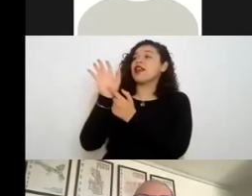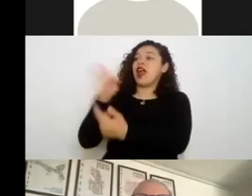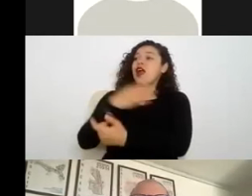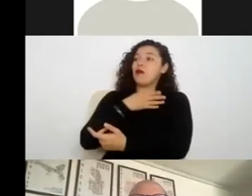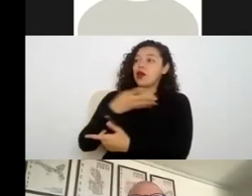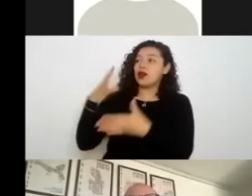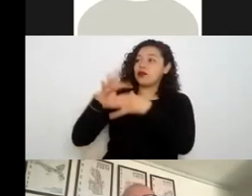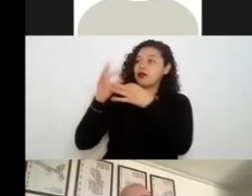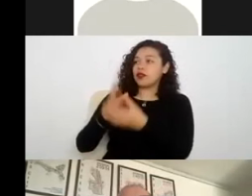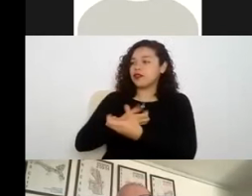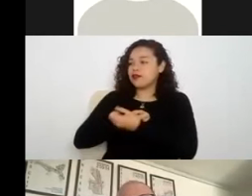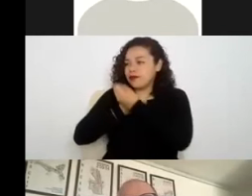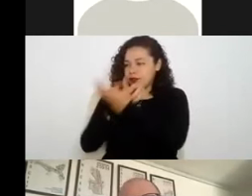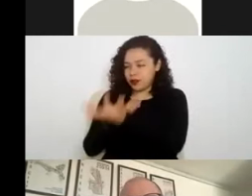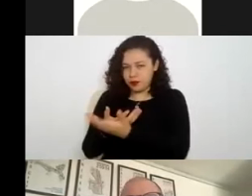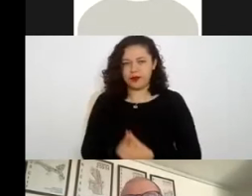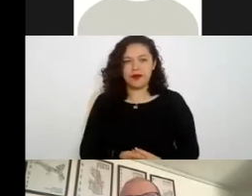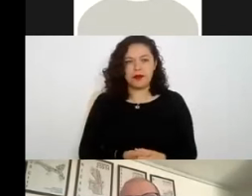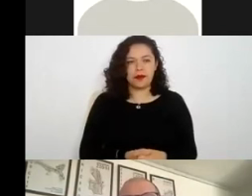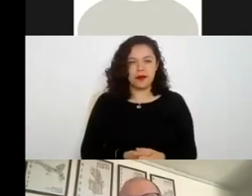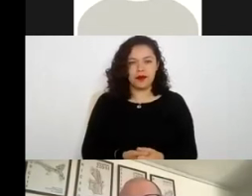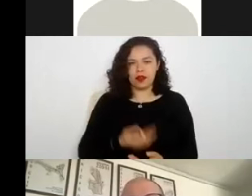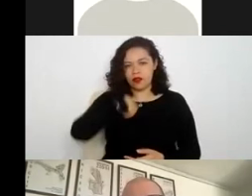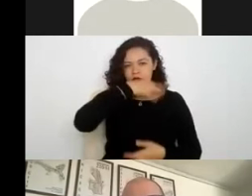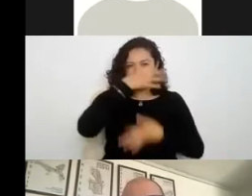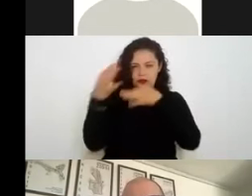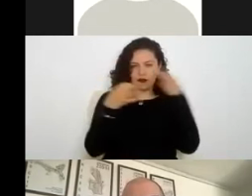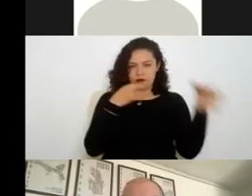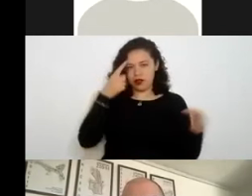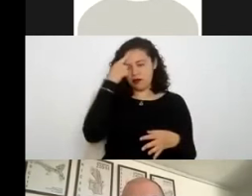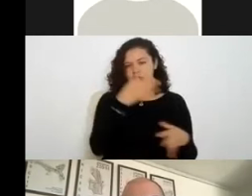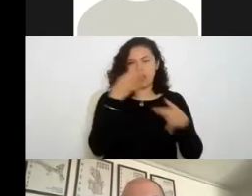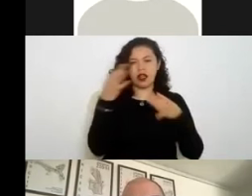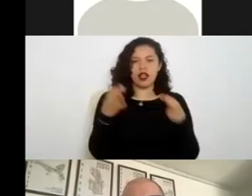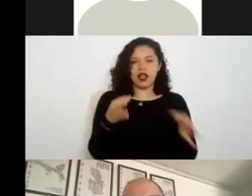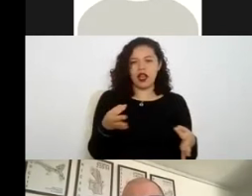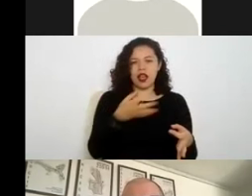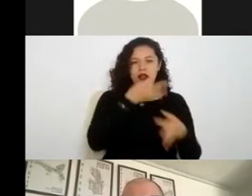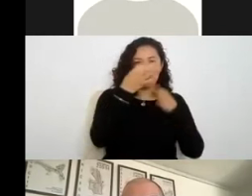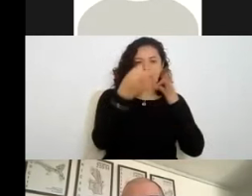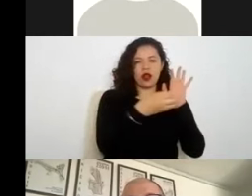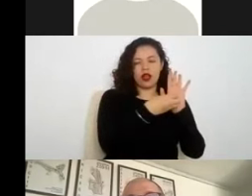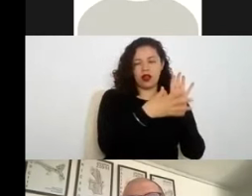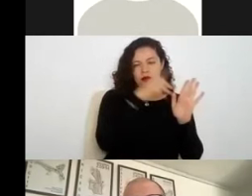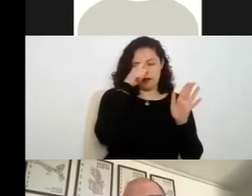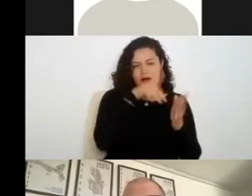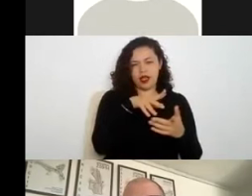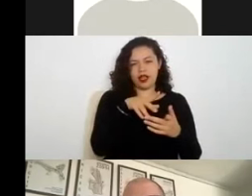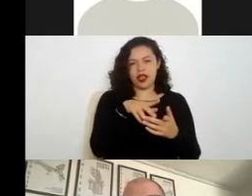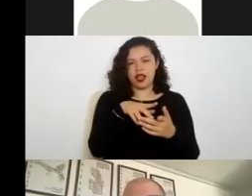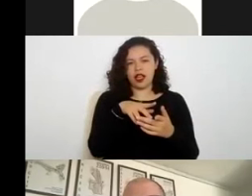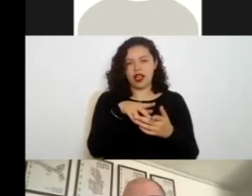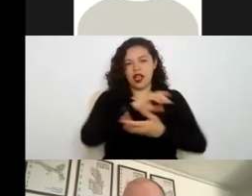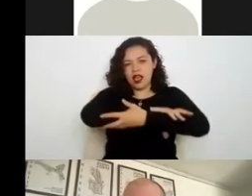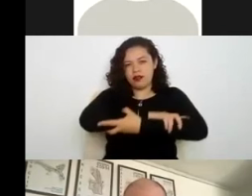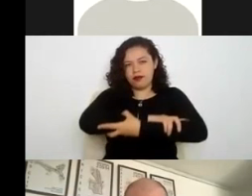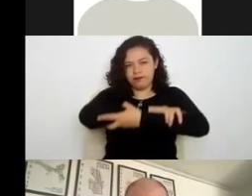Como les decía, nosotros hacemos todo este tipo de campañas de marketing con causa que ya vieron. Nosotros ofrecemos este